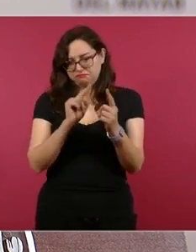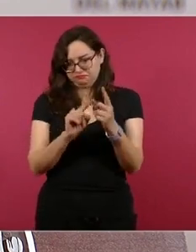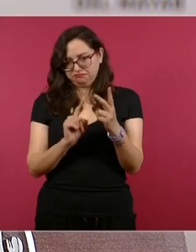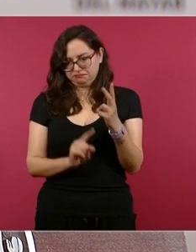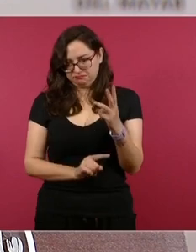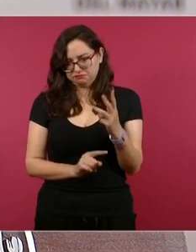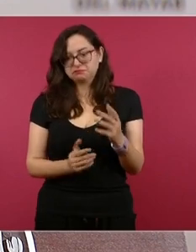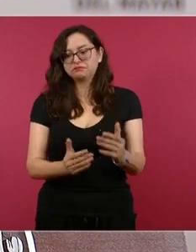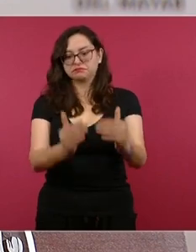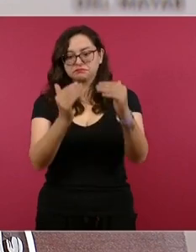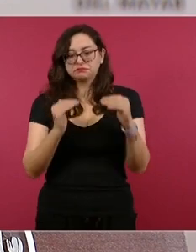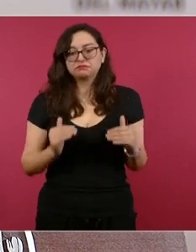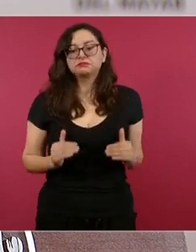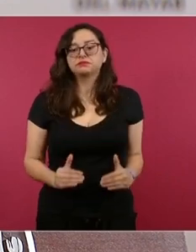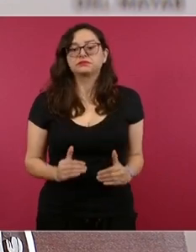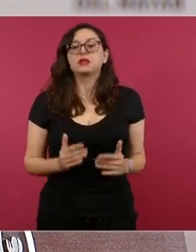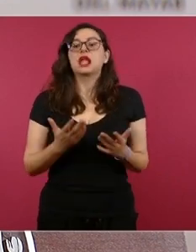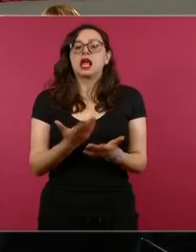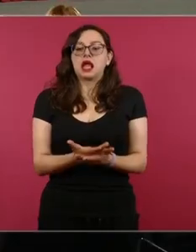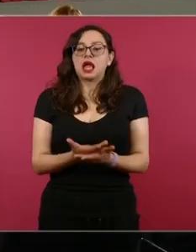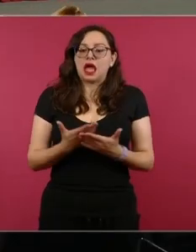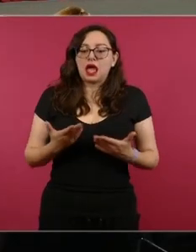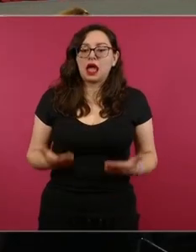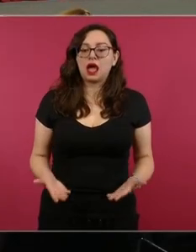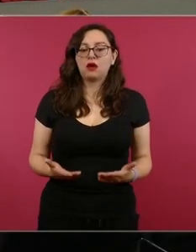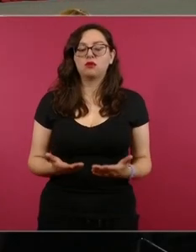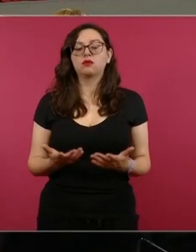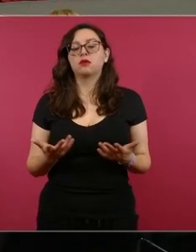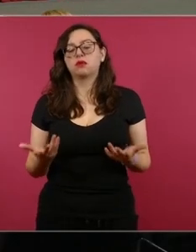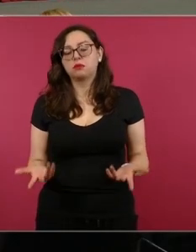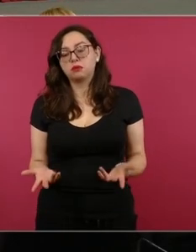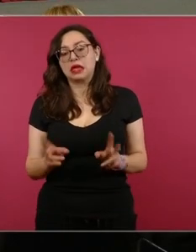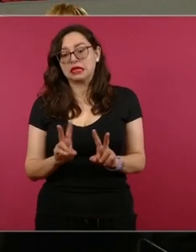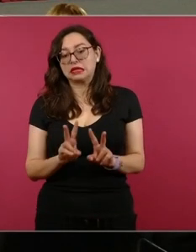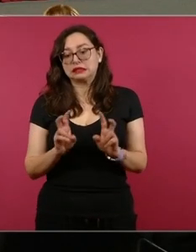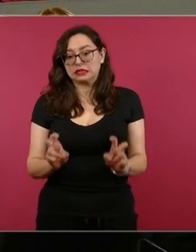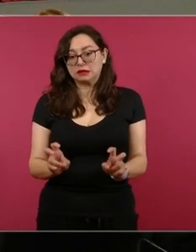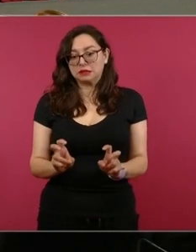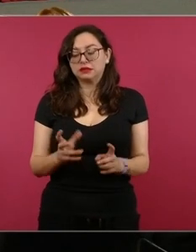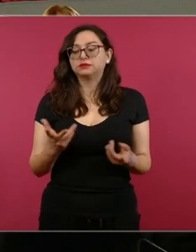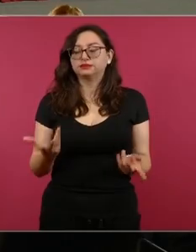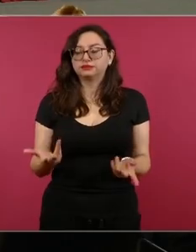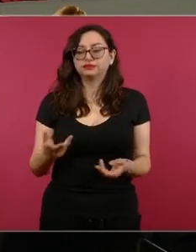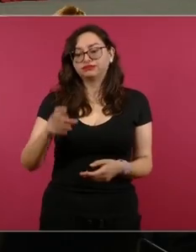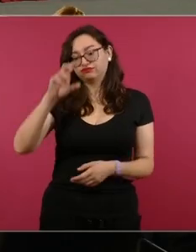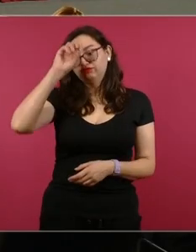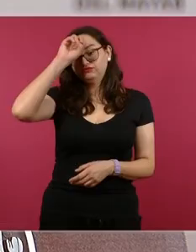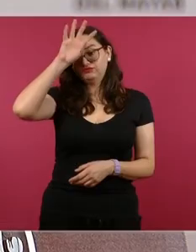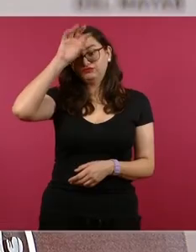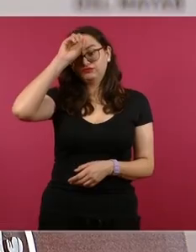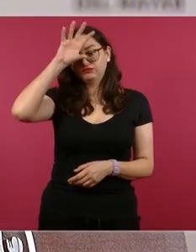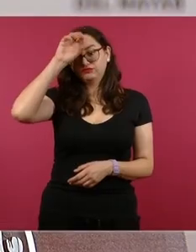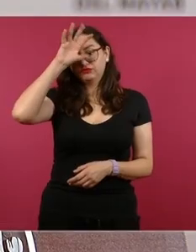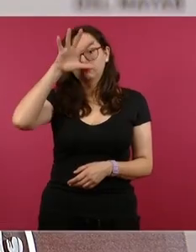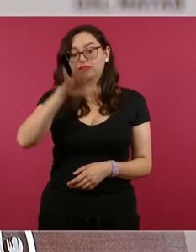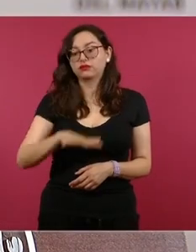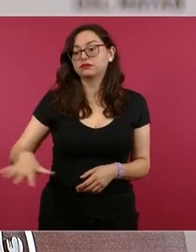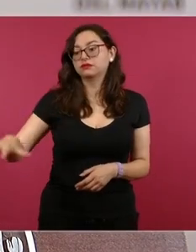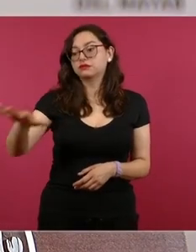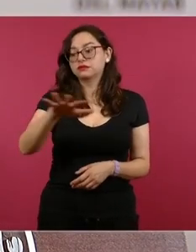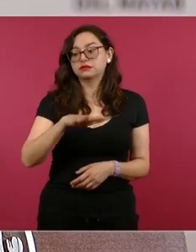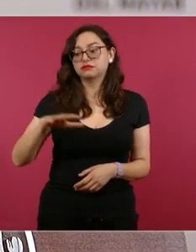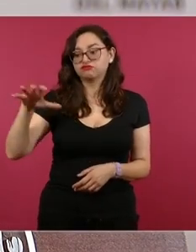informar ahora, como lo señalaba el presidente, sobre los compromisos asumidos en dos rescates importantes en la zona